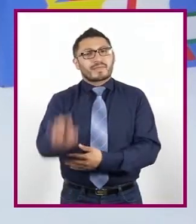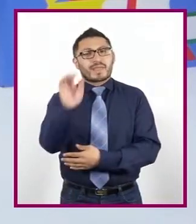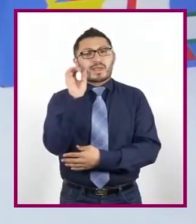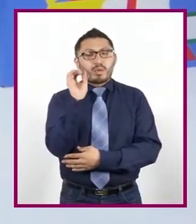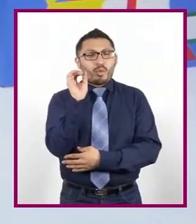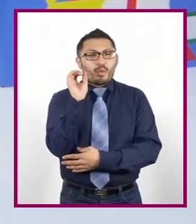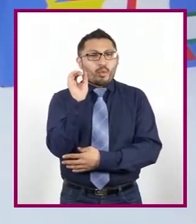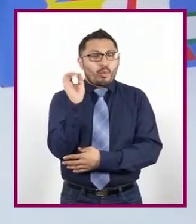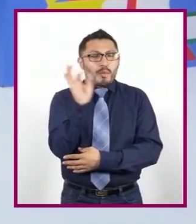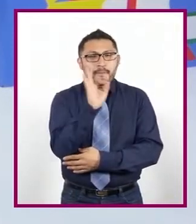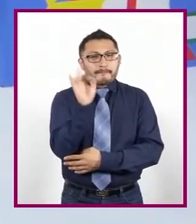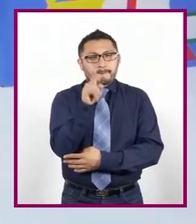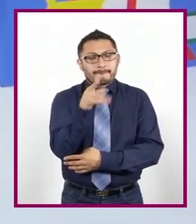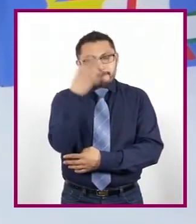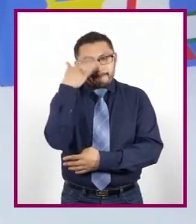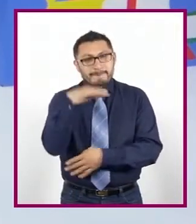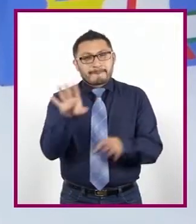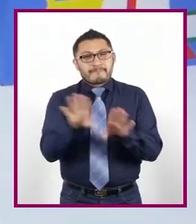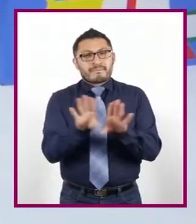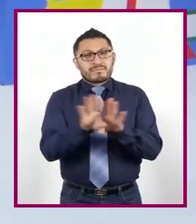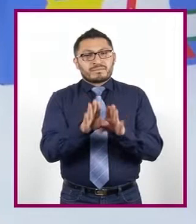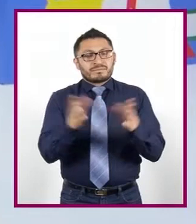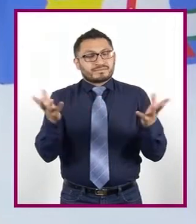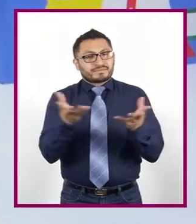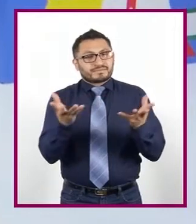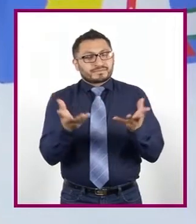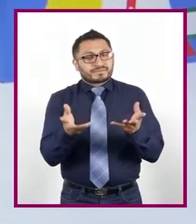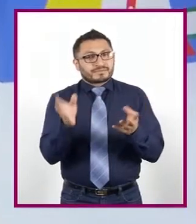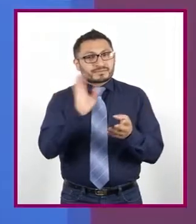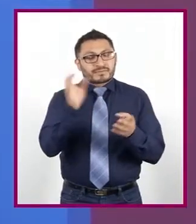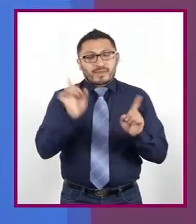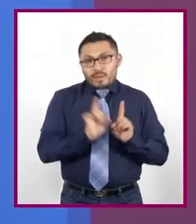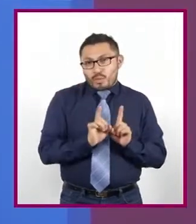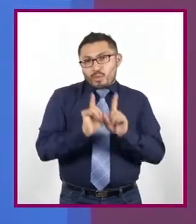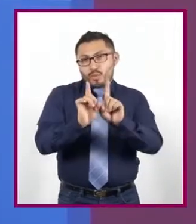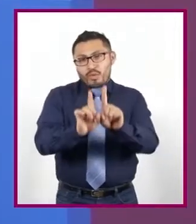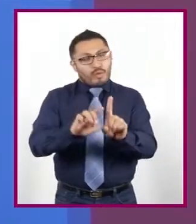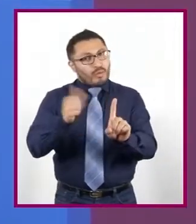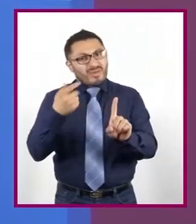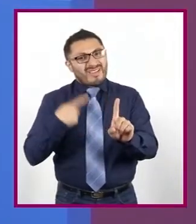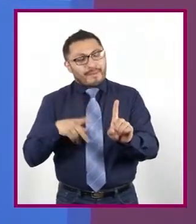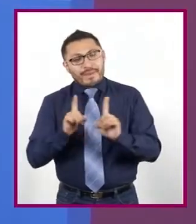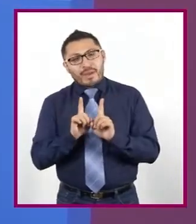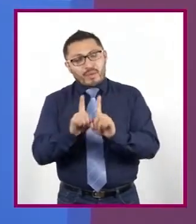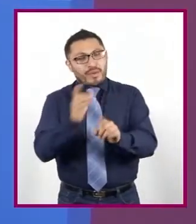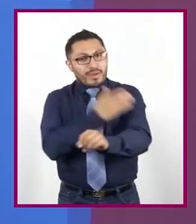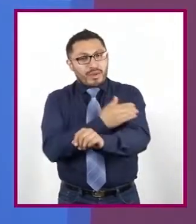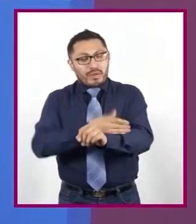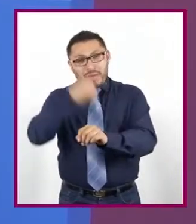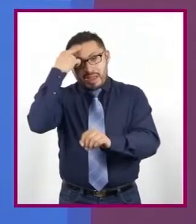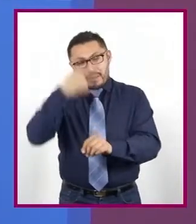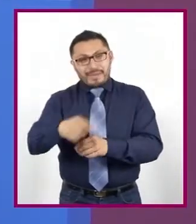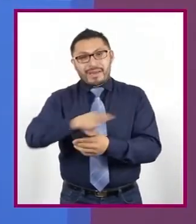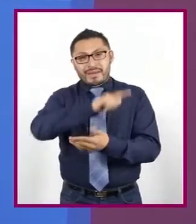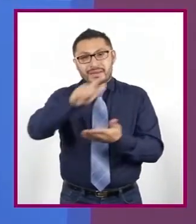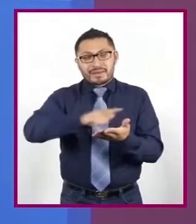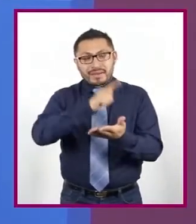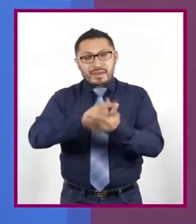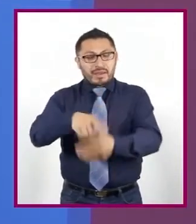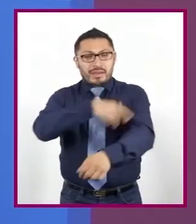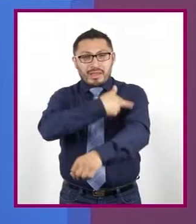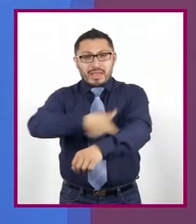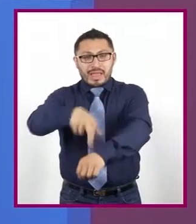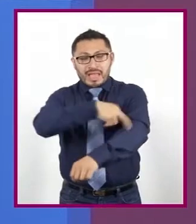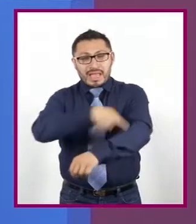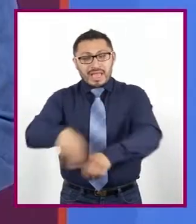¿O han sabido cómo hacerlo al acompañar a alguien para realizar trámites legales? Bueno,